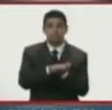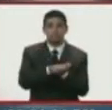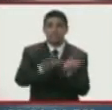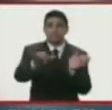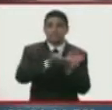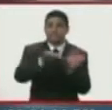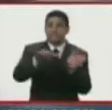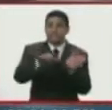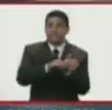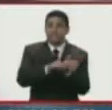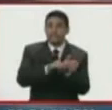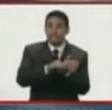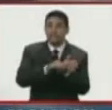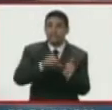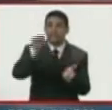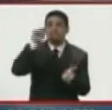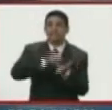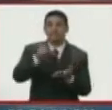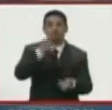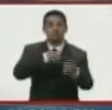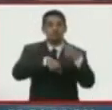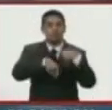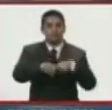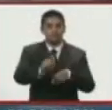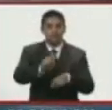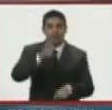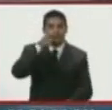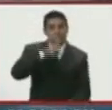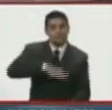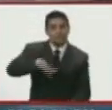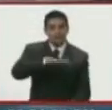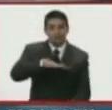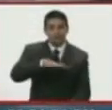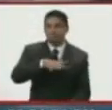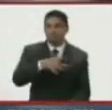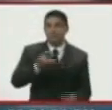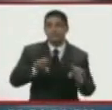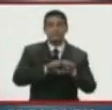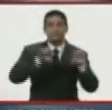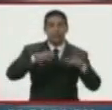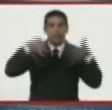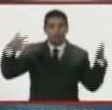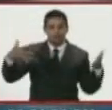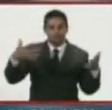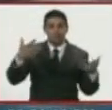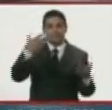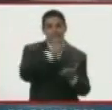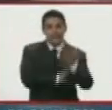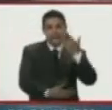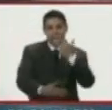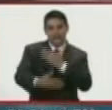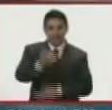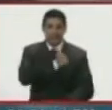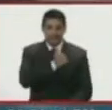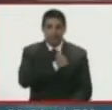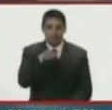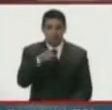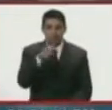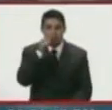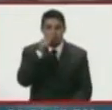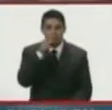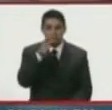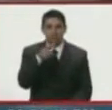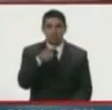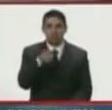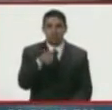del centro Plaza en Los Palos Grandes, donde fue herido de bala este funcionario de la